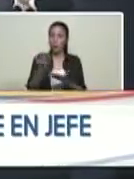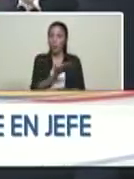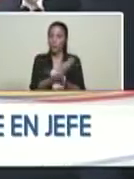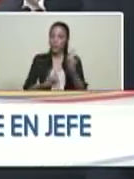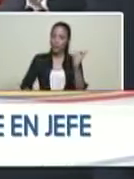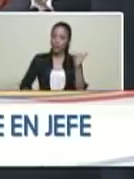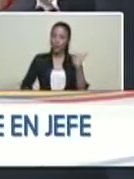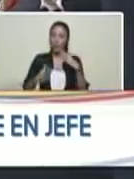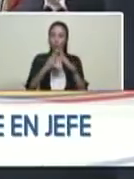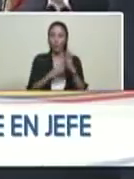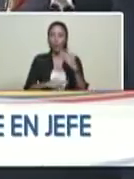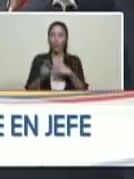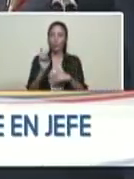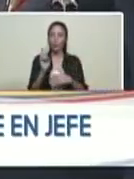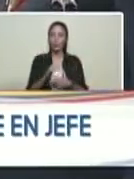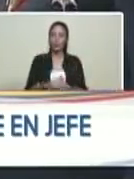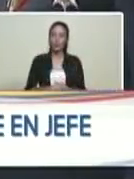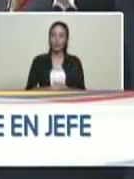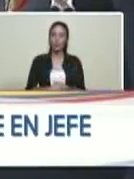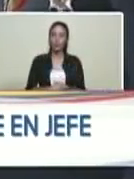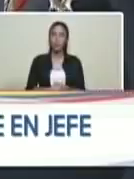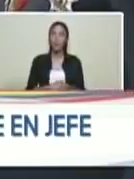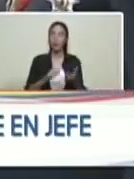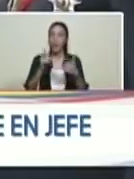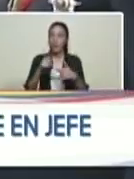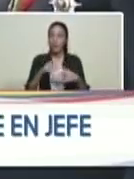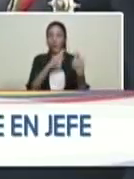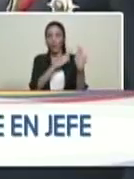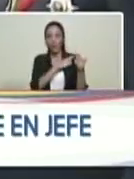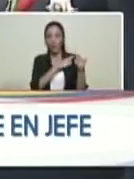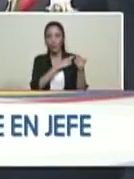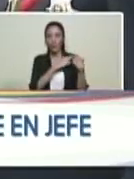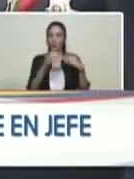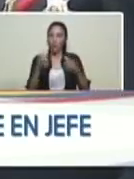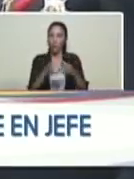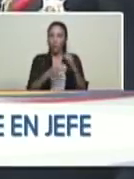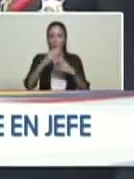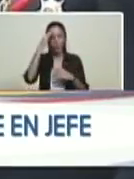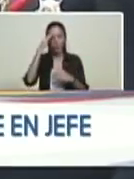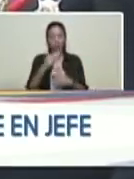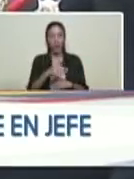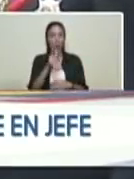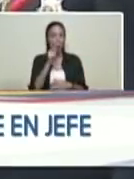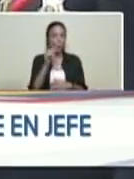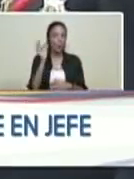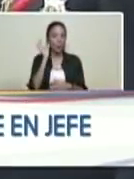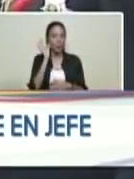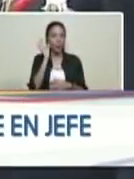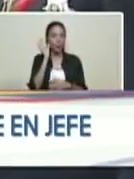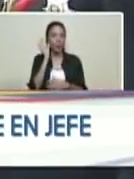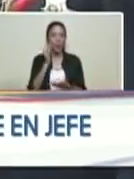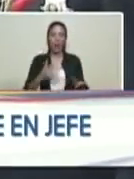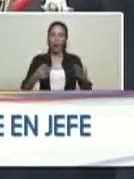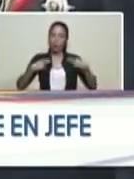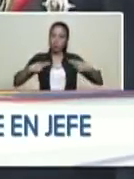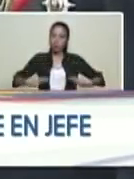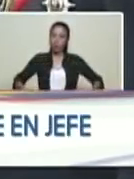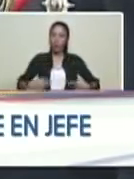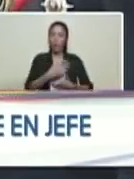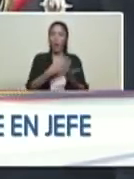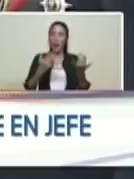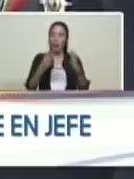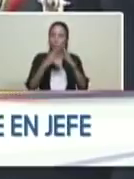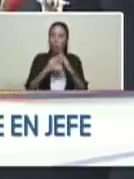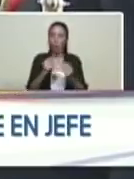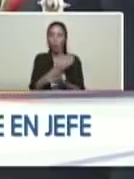esta gloriosa institución donde nos congregamos hombres y mujeres transformados en soldados del